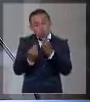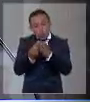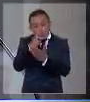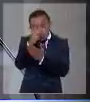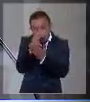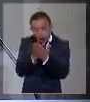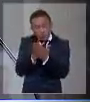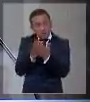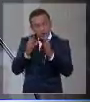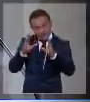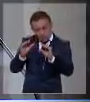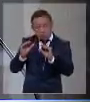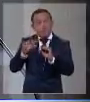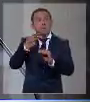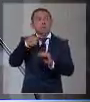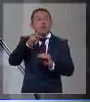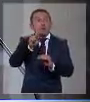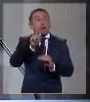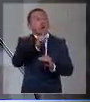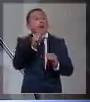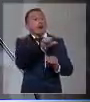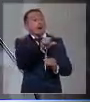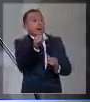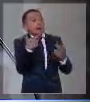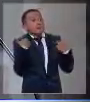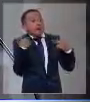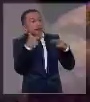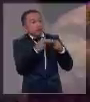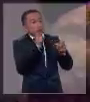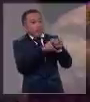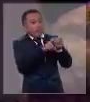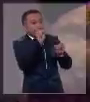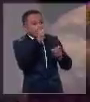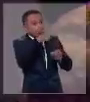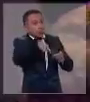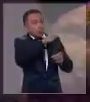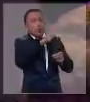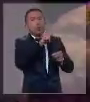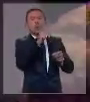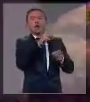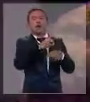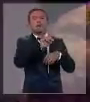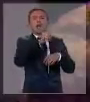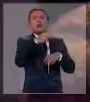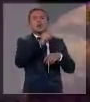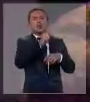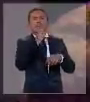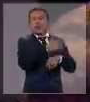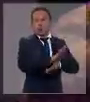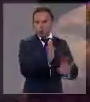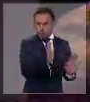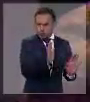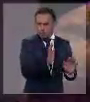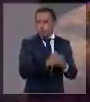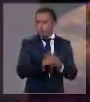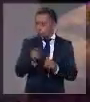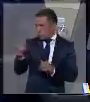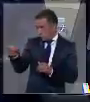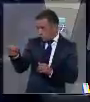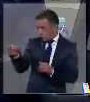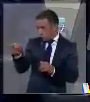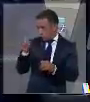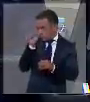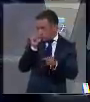derechos laborales del magisterio. ¿Y usted está de acuerdo en la evaluación del magisterio? Sí, pero